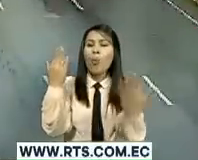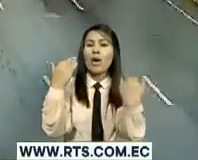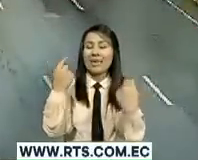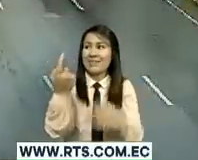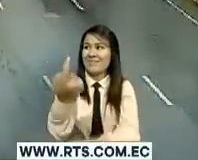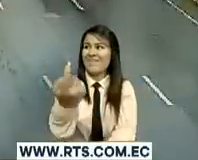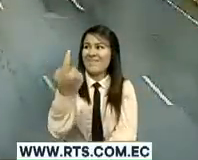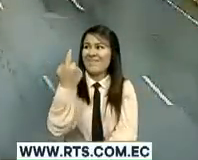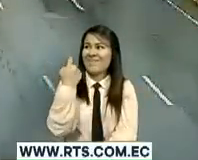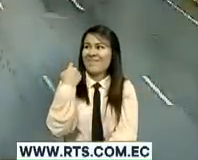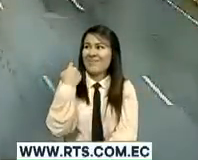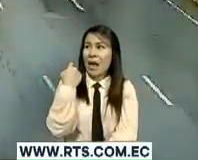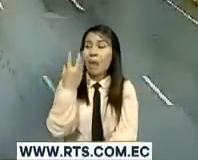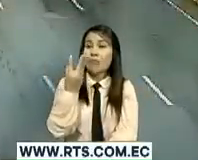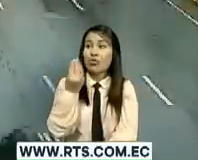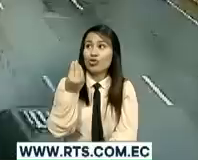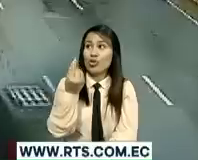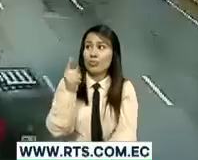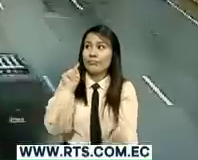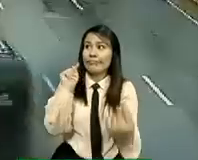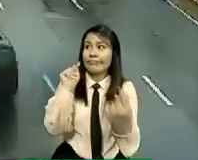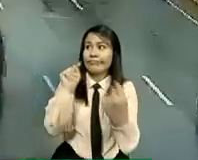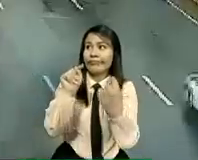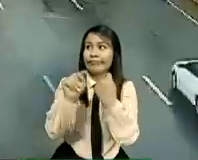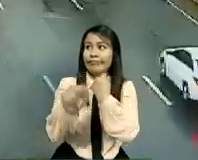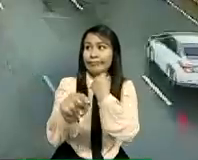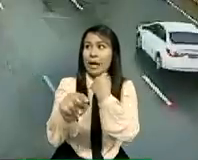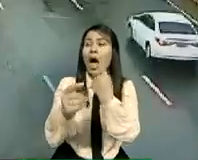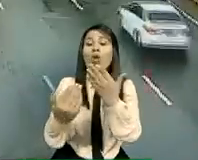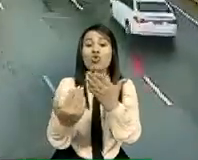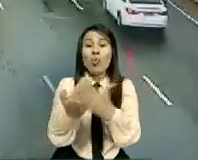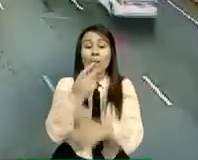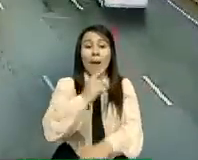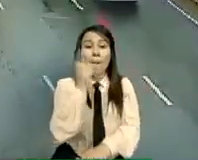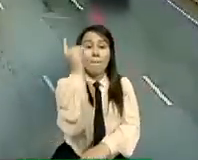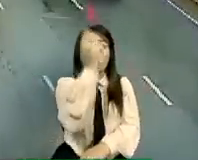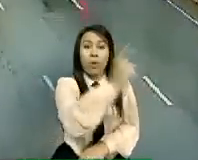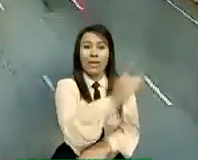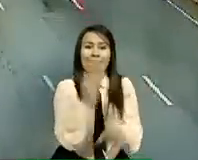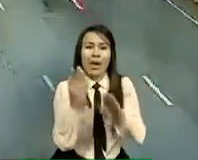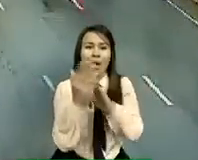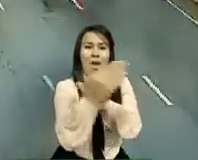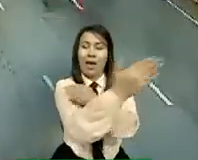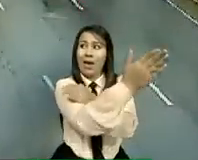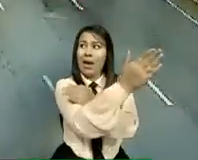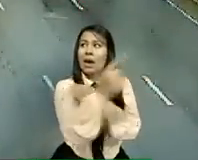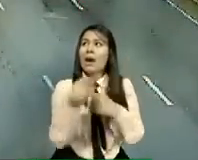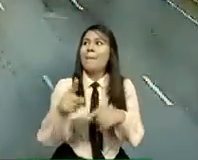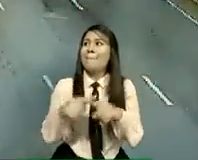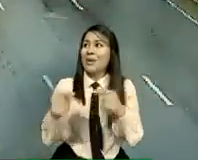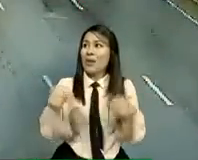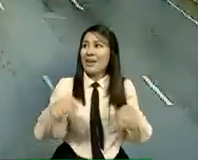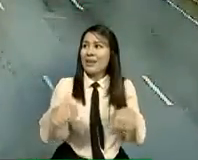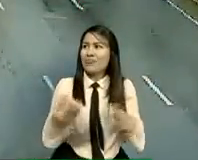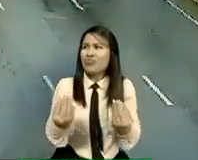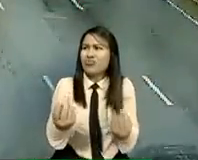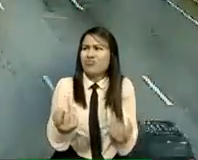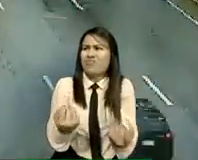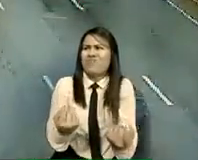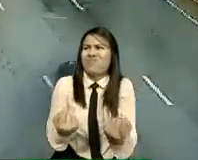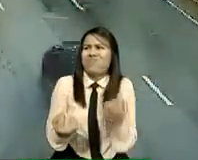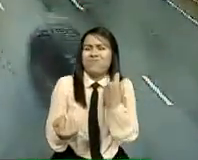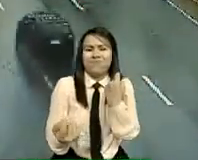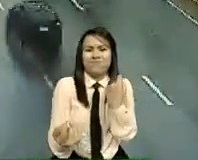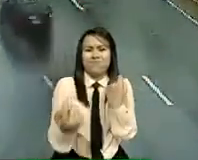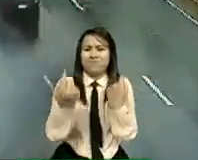ustedes la cantidad de vehículos. Pese al puente nuevo que desahoga en algo el tránsito vehicular de ese sector de la provincia, ya